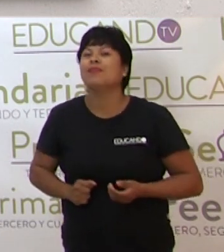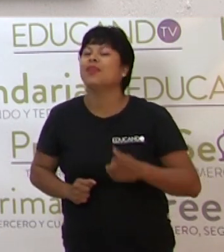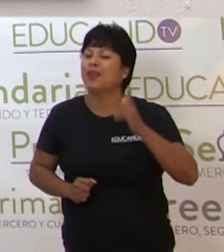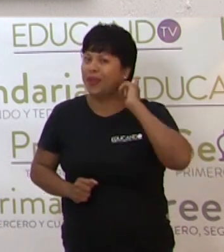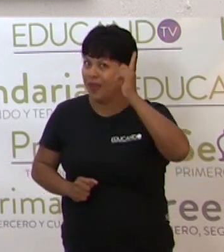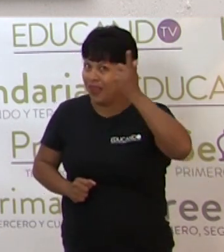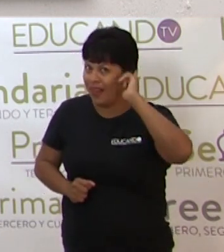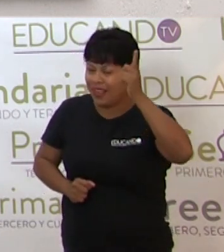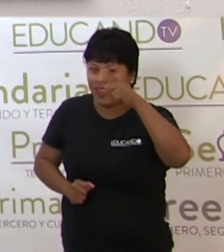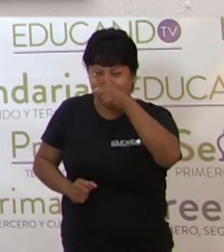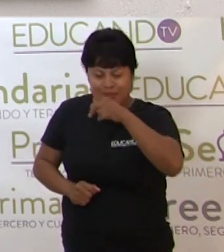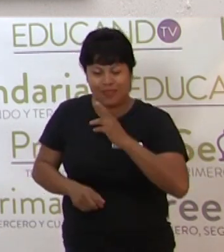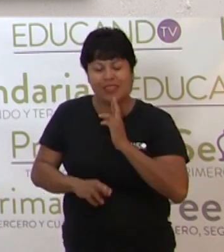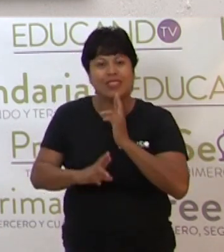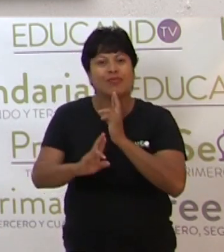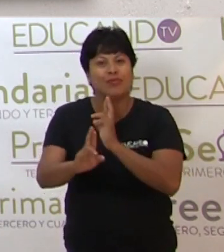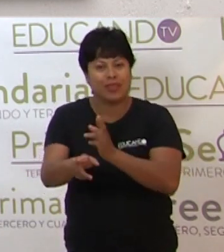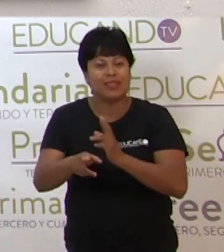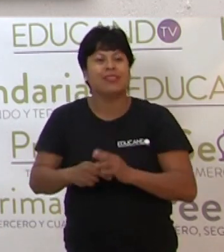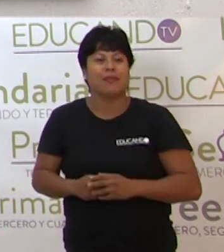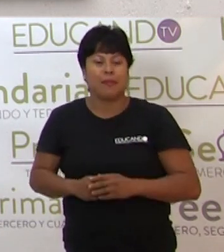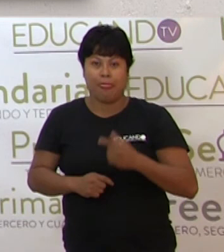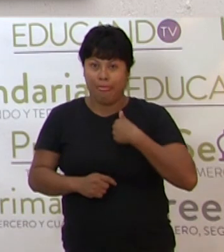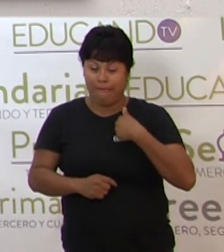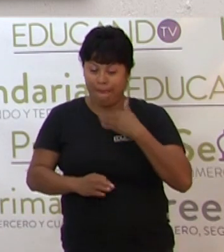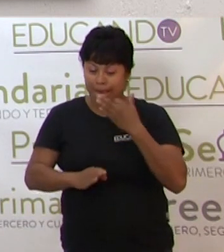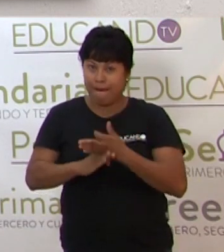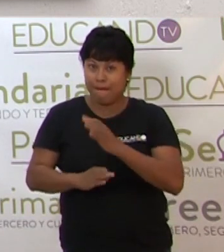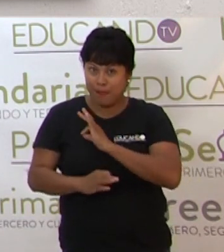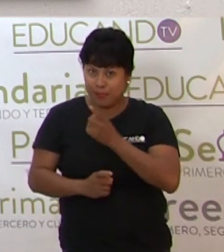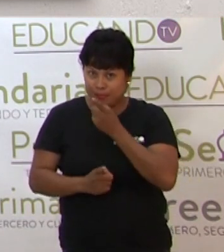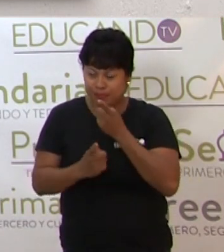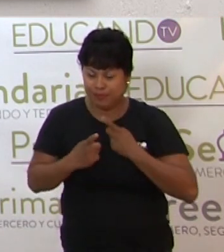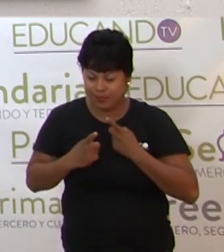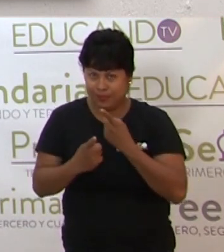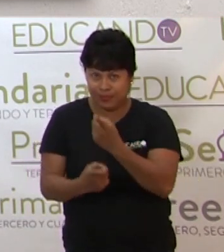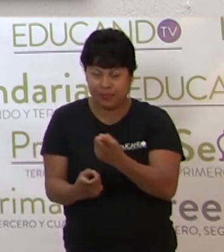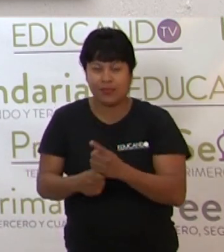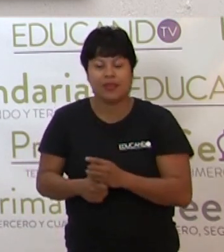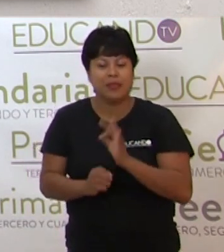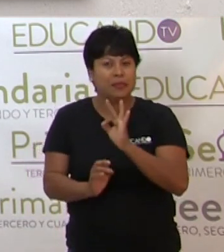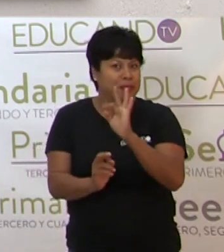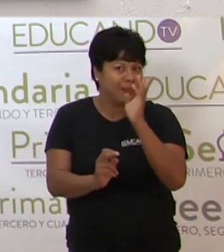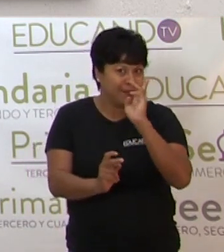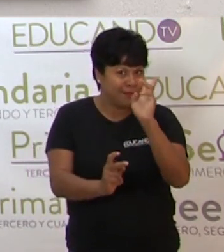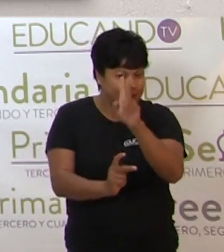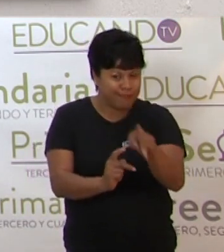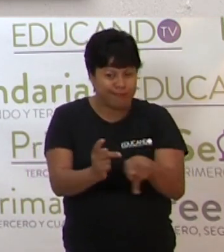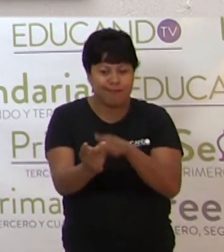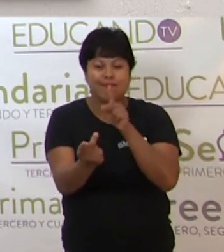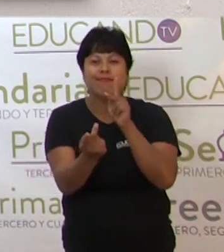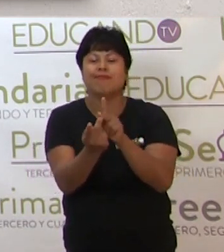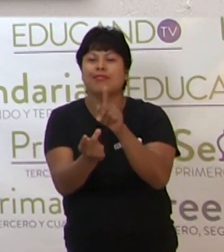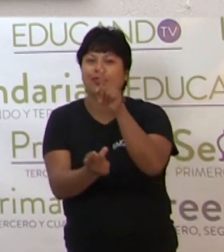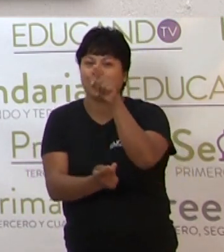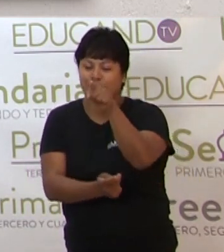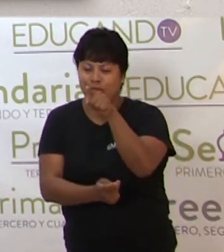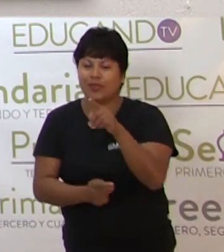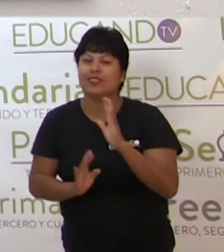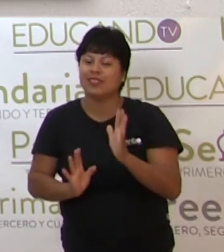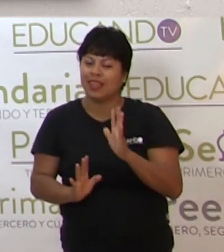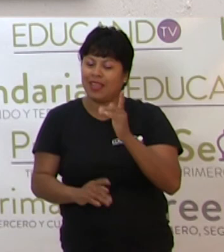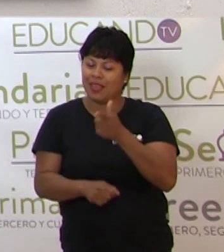Espero que la respuesta que yo les pueda dar, ¿sí?, coincida con lo que ustedes